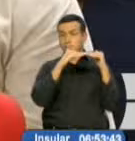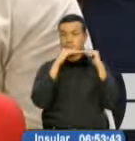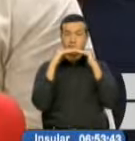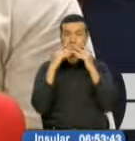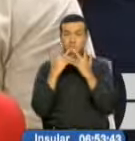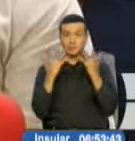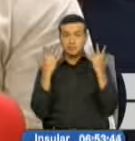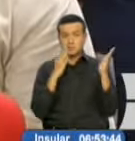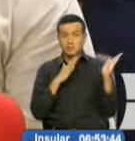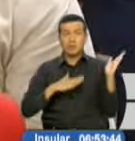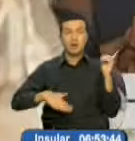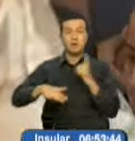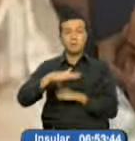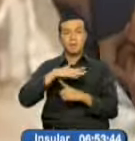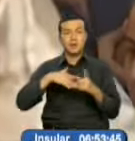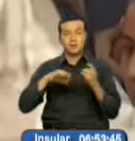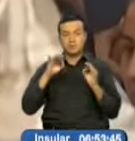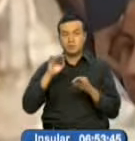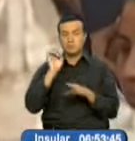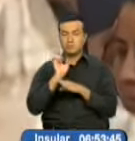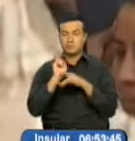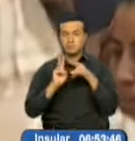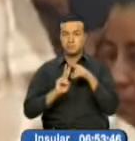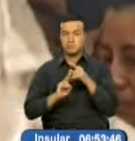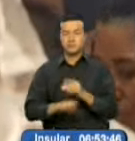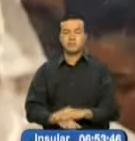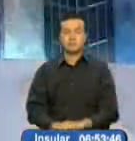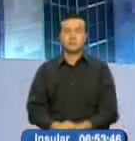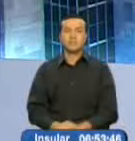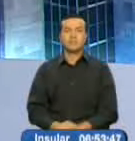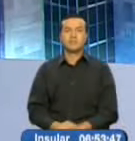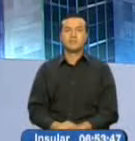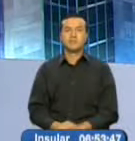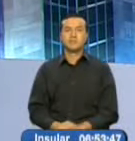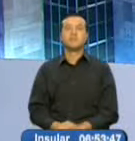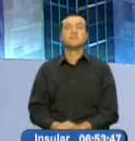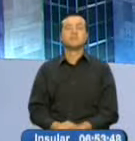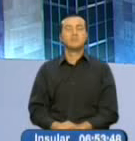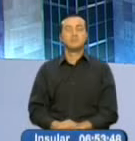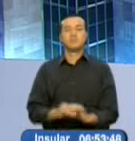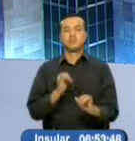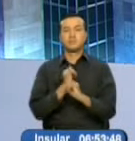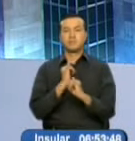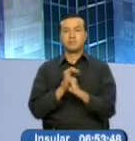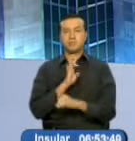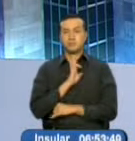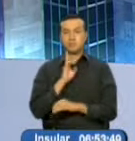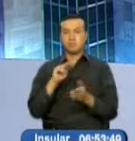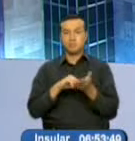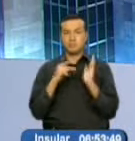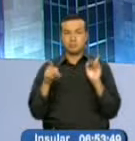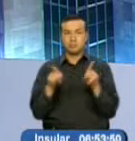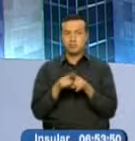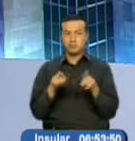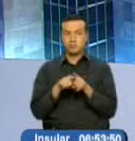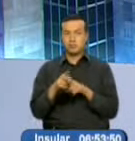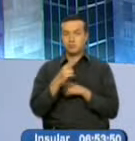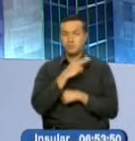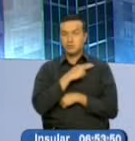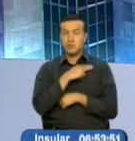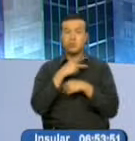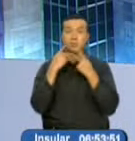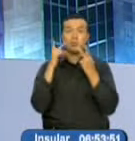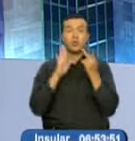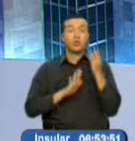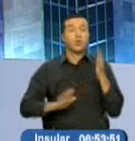un ambiente de paz. Mirta Carrillo, Ecuador TV. También institutos técnicos y tecnológicos, al igual que las universidades públicas